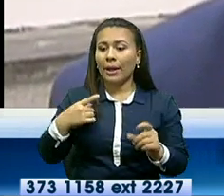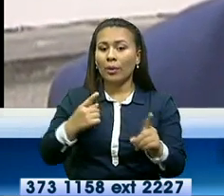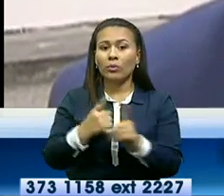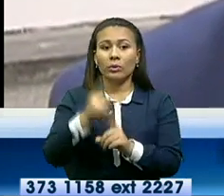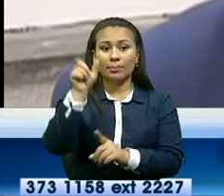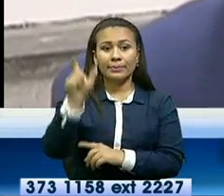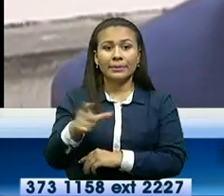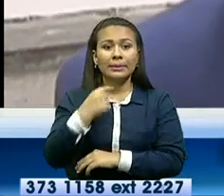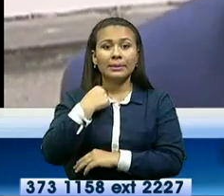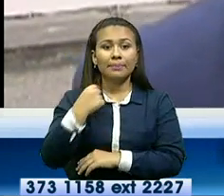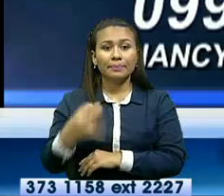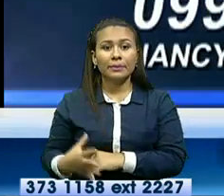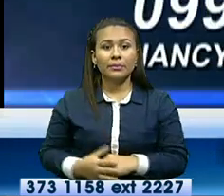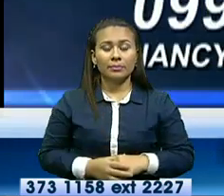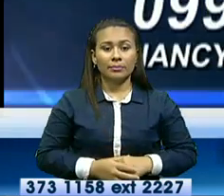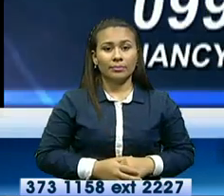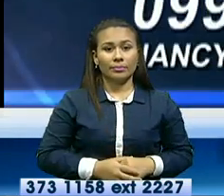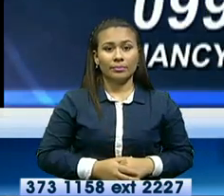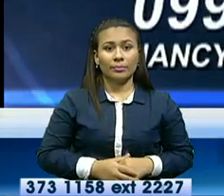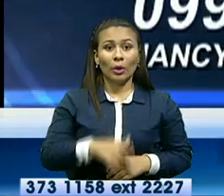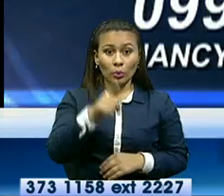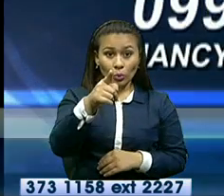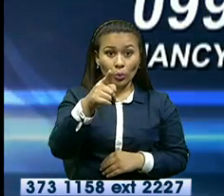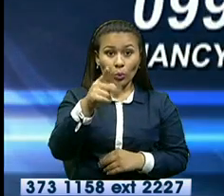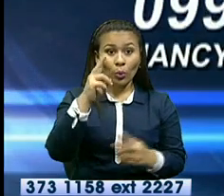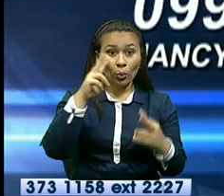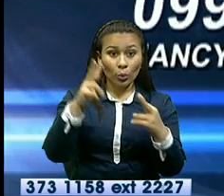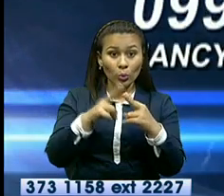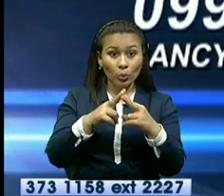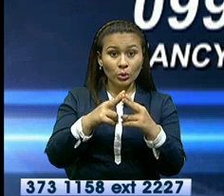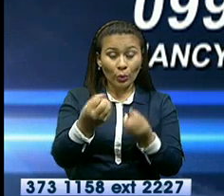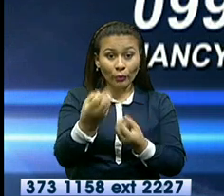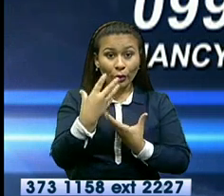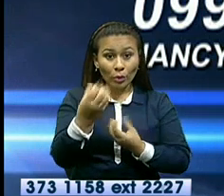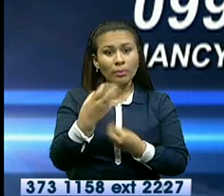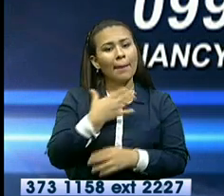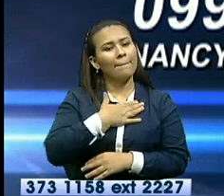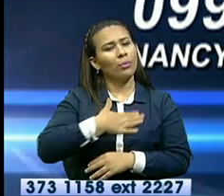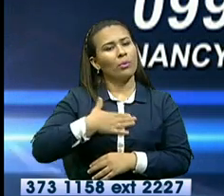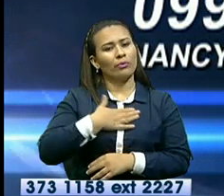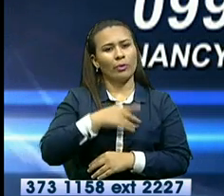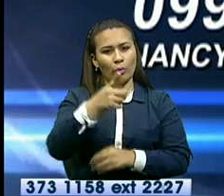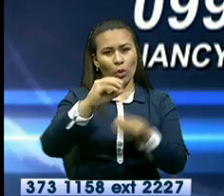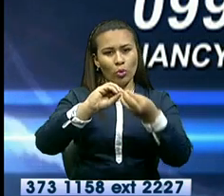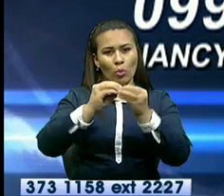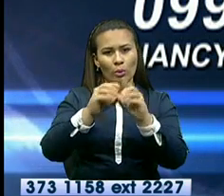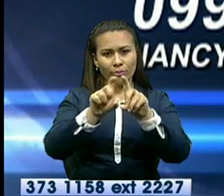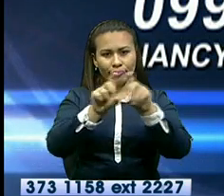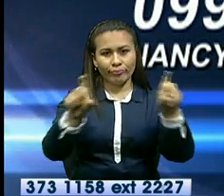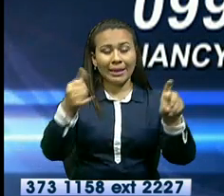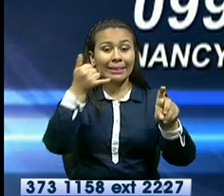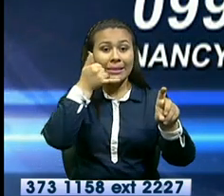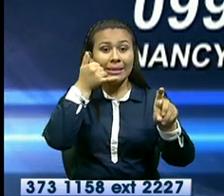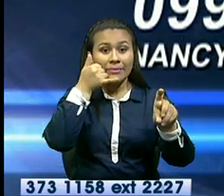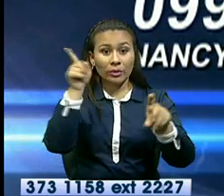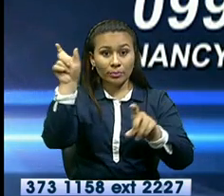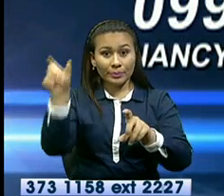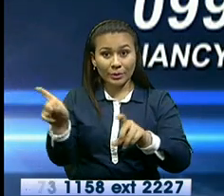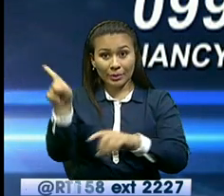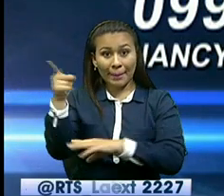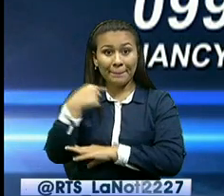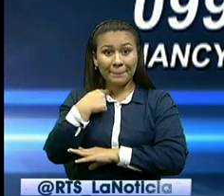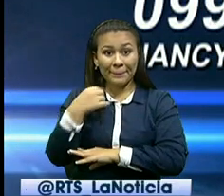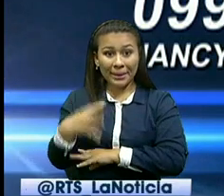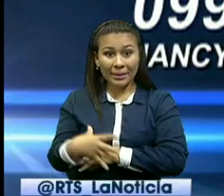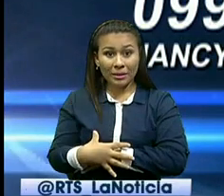está actualmente desaparecido. Si usted tiene alguna información sobre el paradero de Lyndon Johnson Nieves Morillo, comunicarse